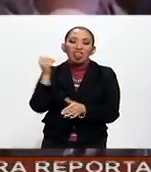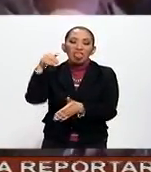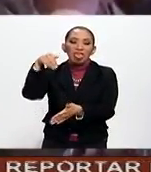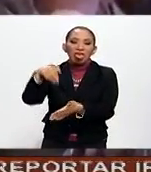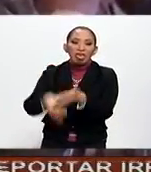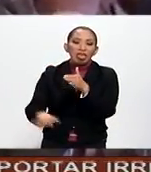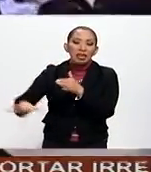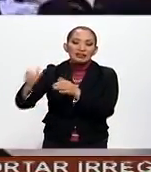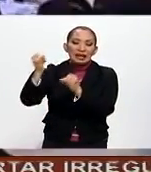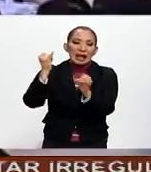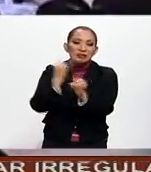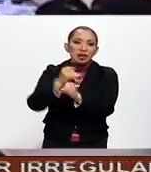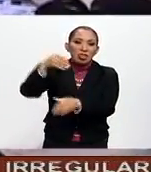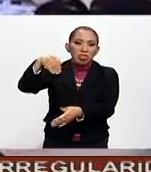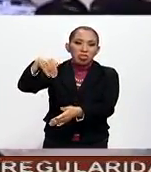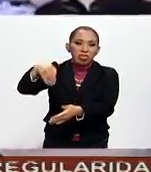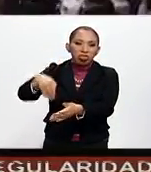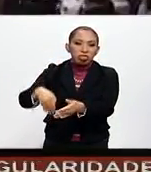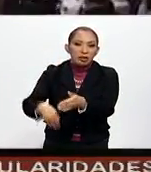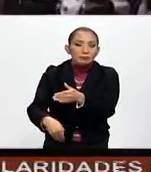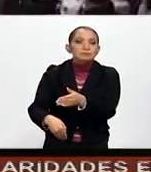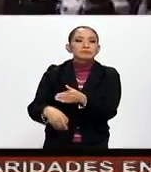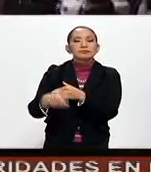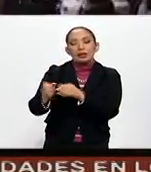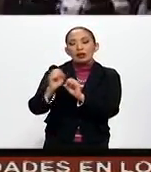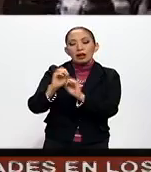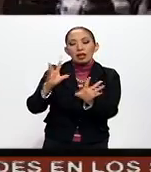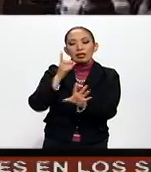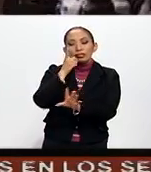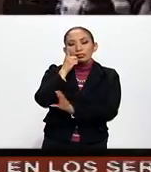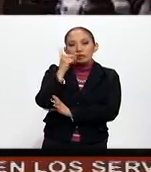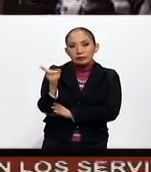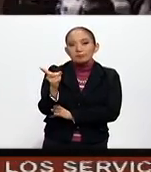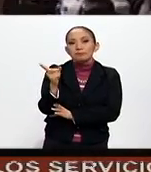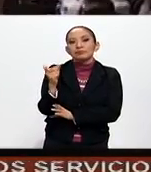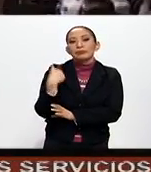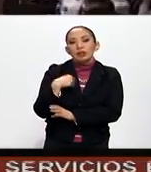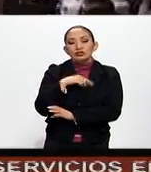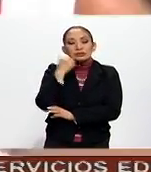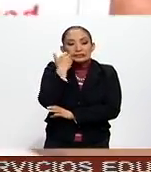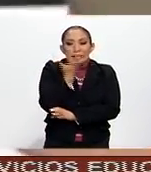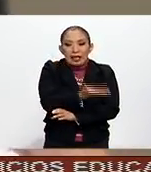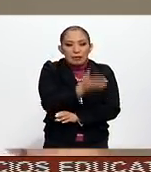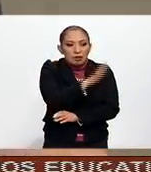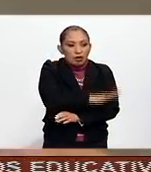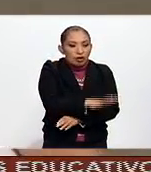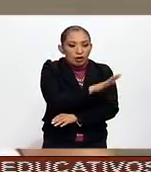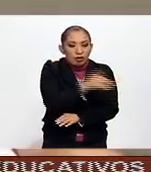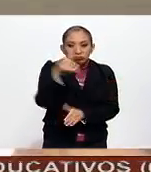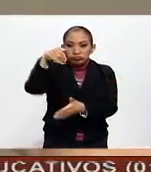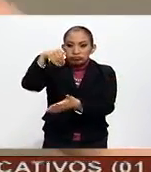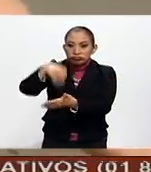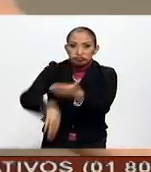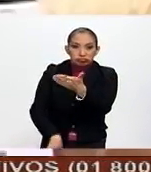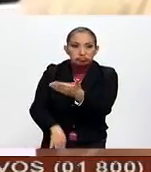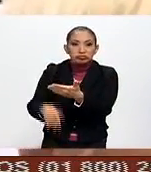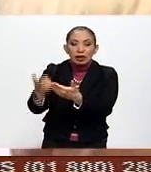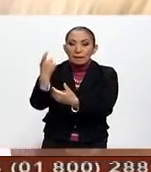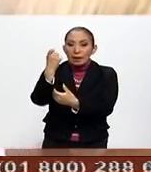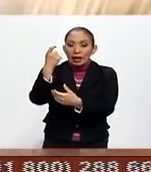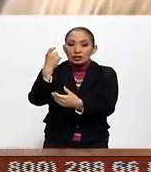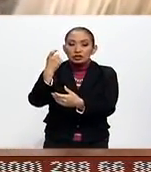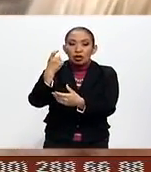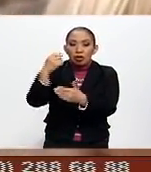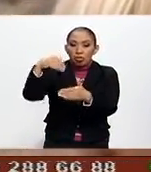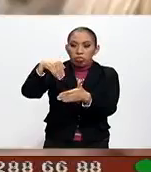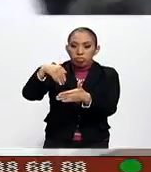del escenario internacional, y claramente dice lo que está buscando es que la depreciación del peso